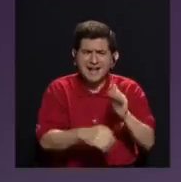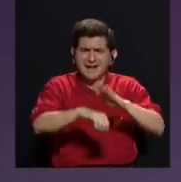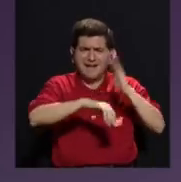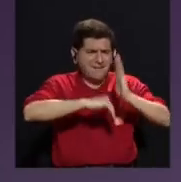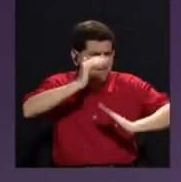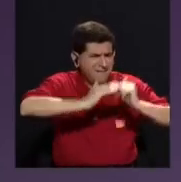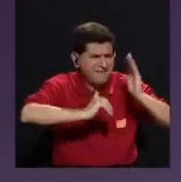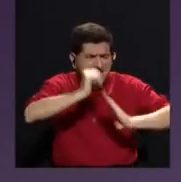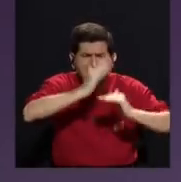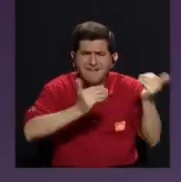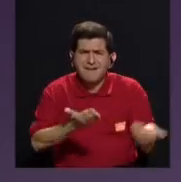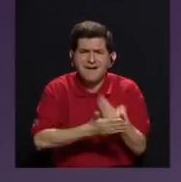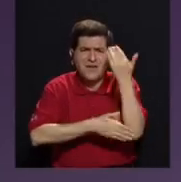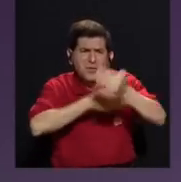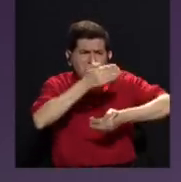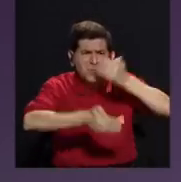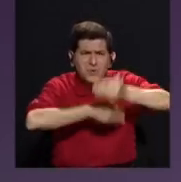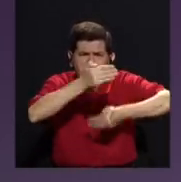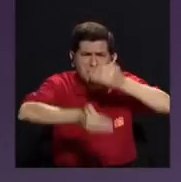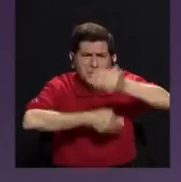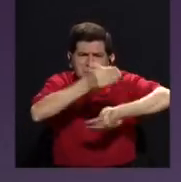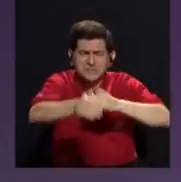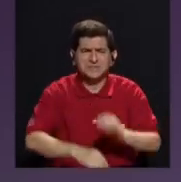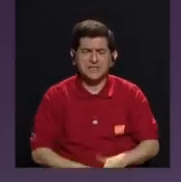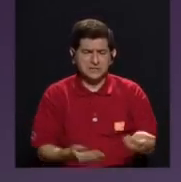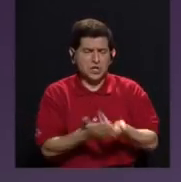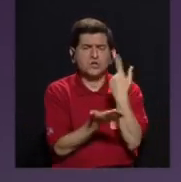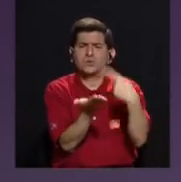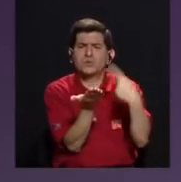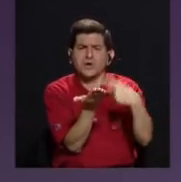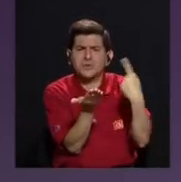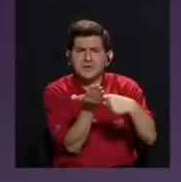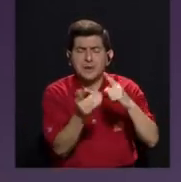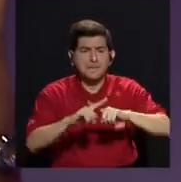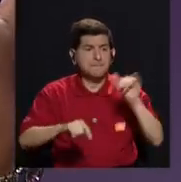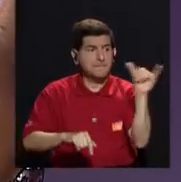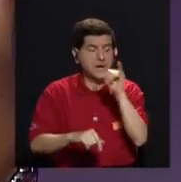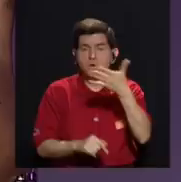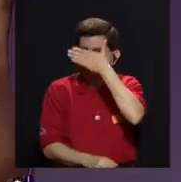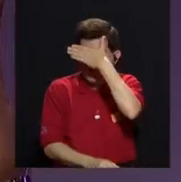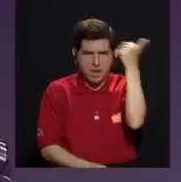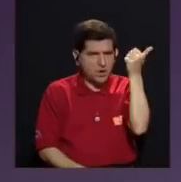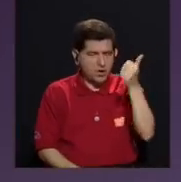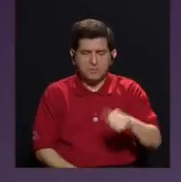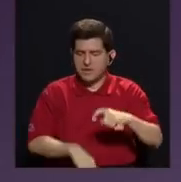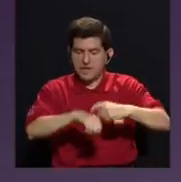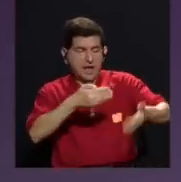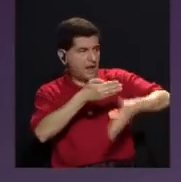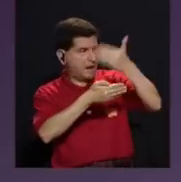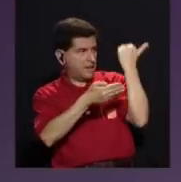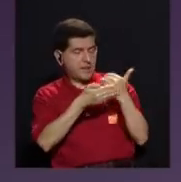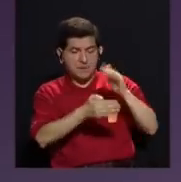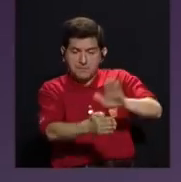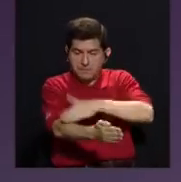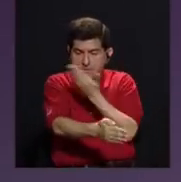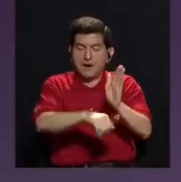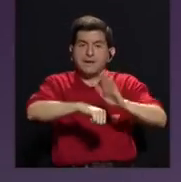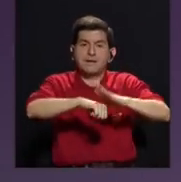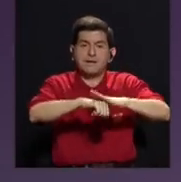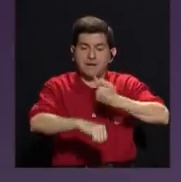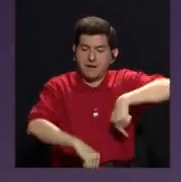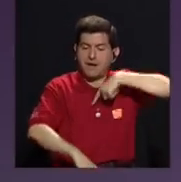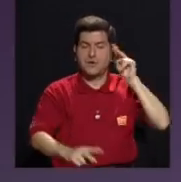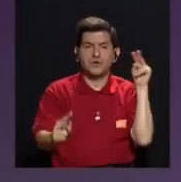construir nuevos procesos nuevas discusiones pero también sin olvidar el pasado y empezar la música nos permite